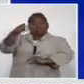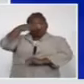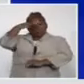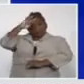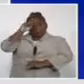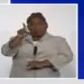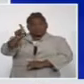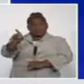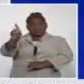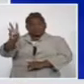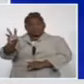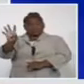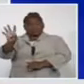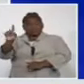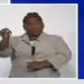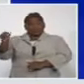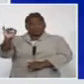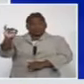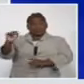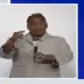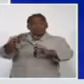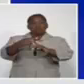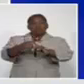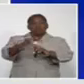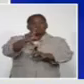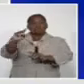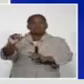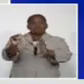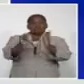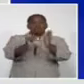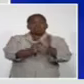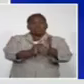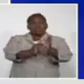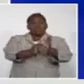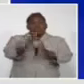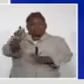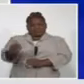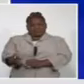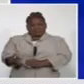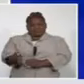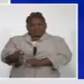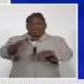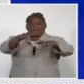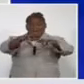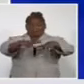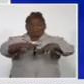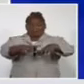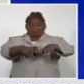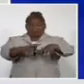134,6 por 100.000 habitantes. La Habana con